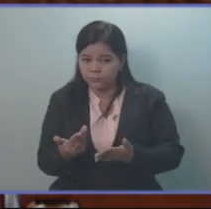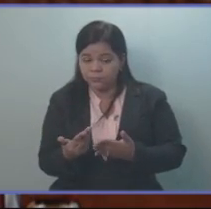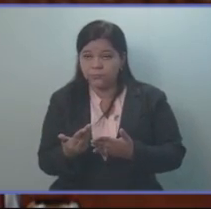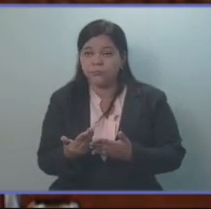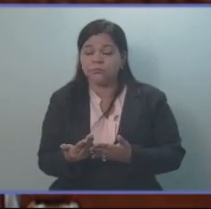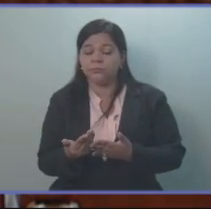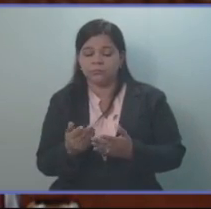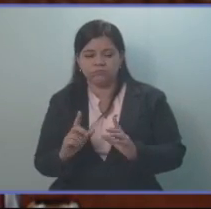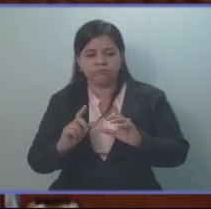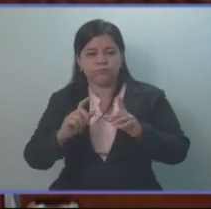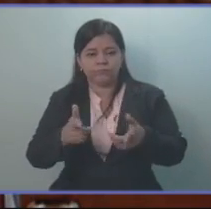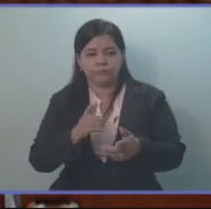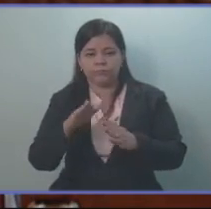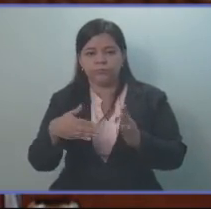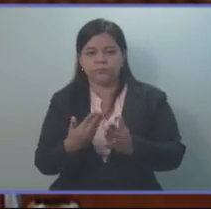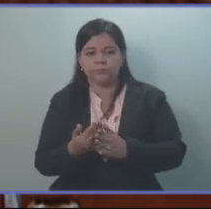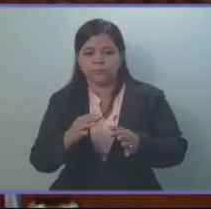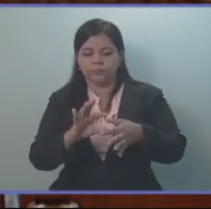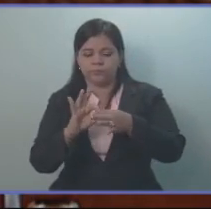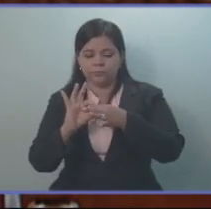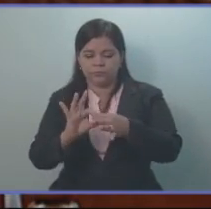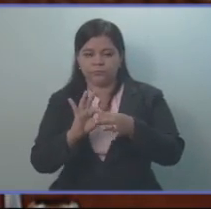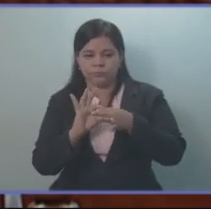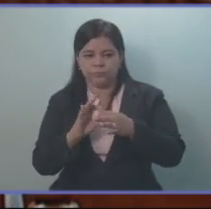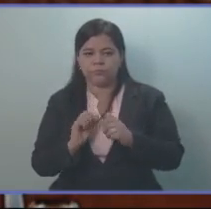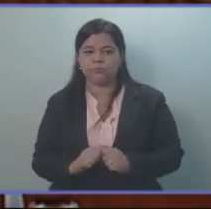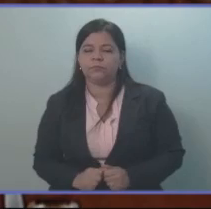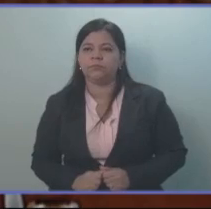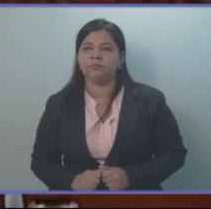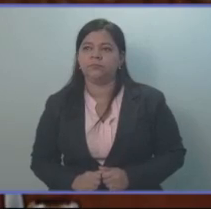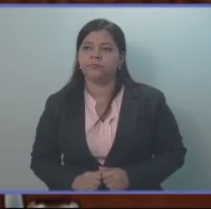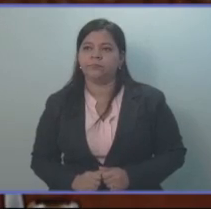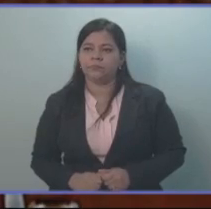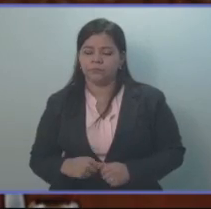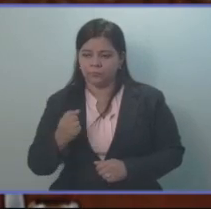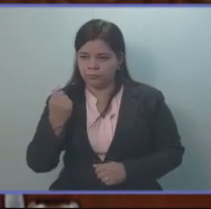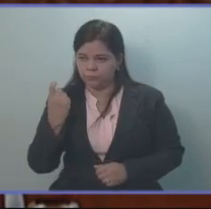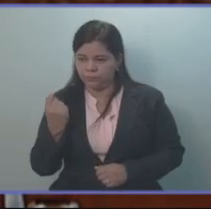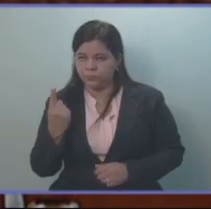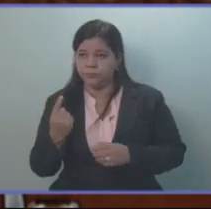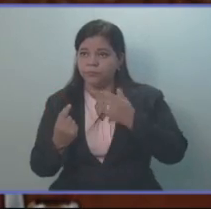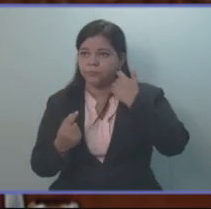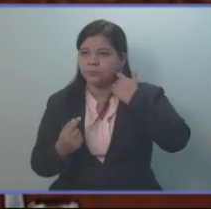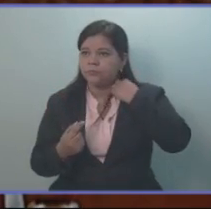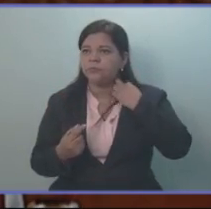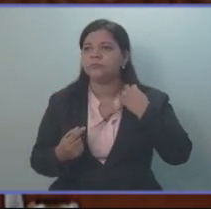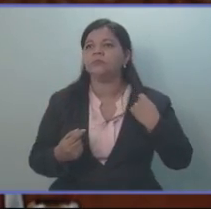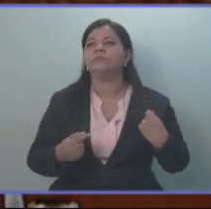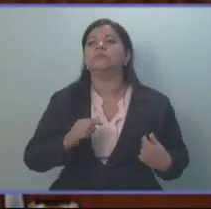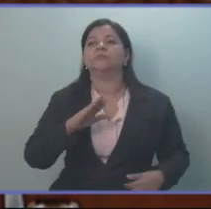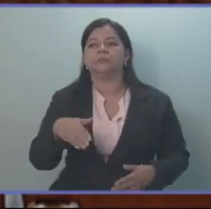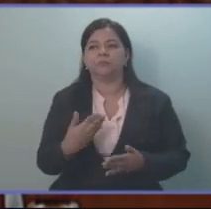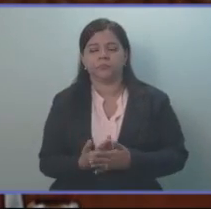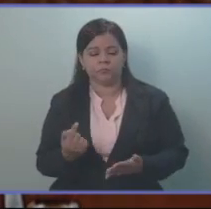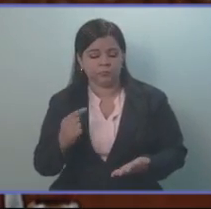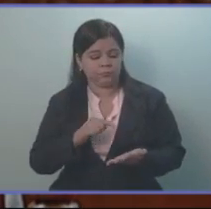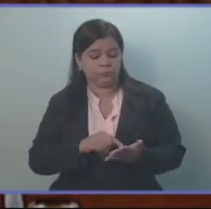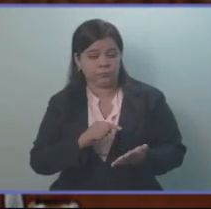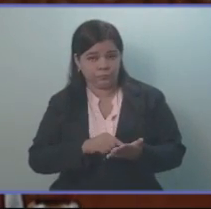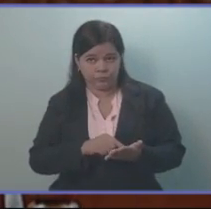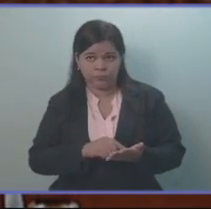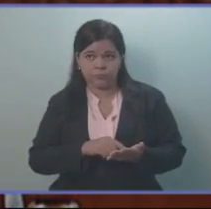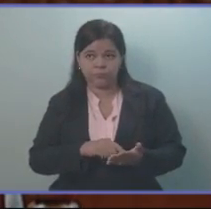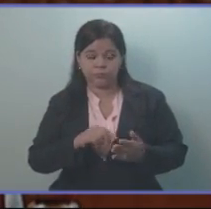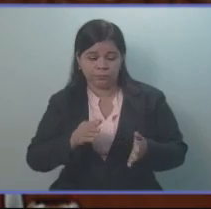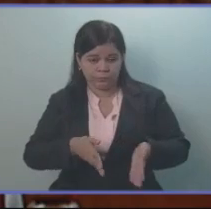título de donación a las cooperativas de vivienda. Romanos 11, que entre los inmuebles afectados por el citado